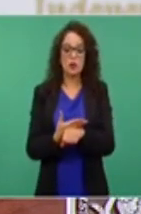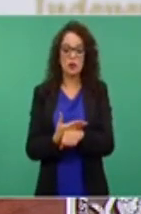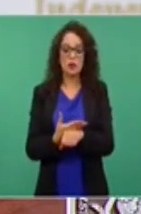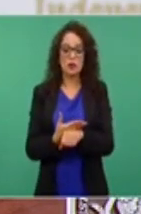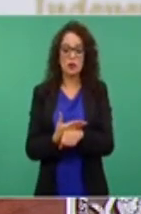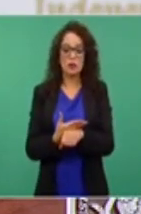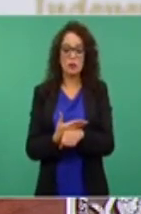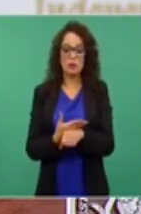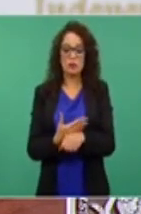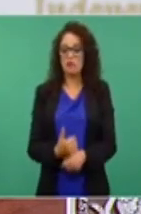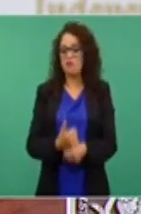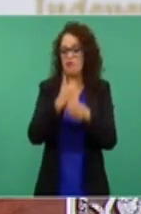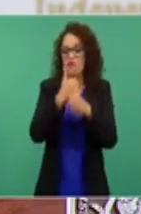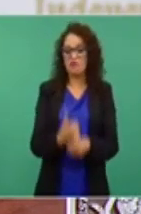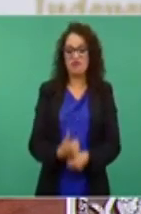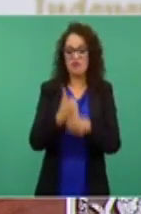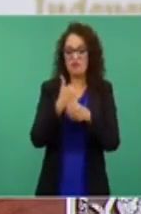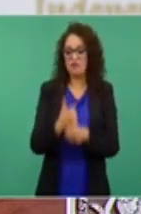mundial.